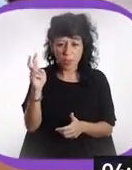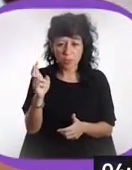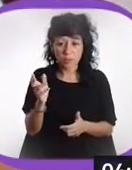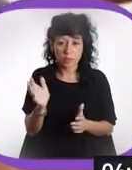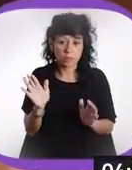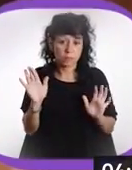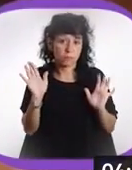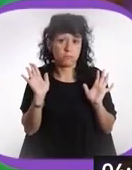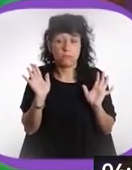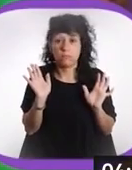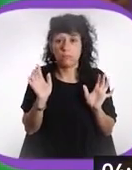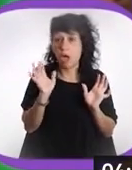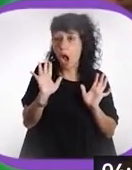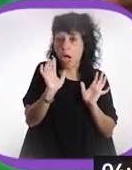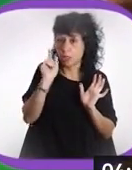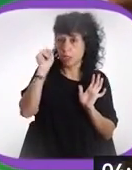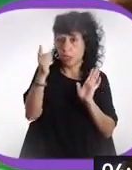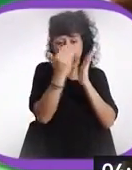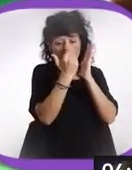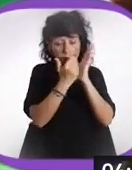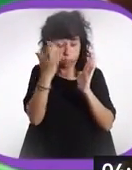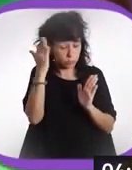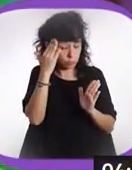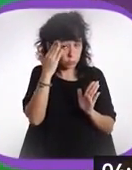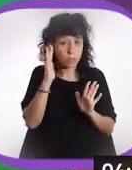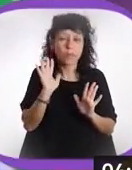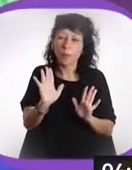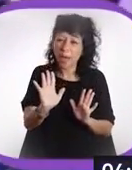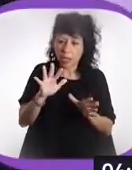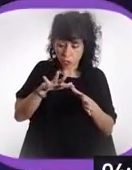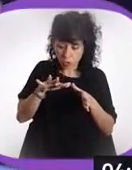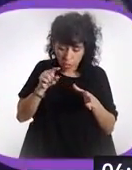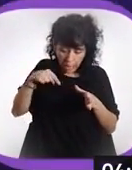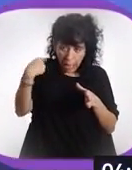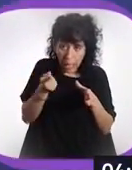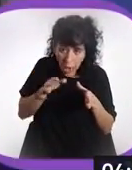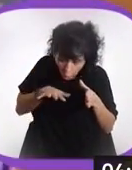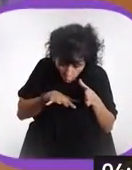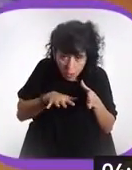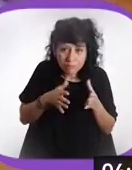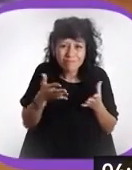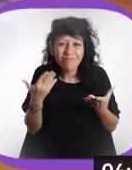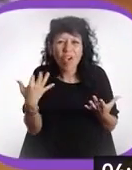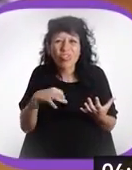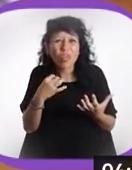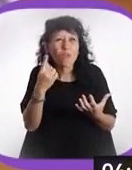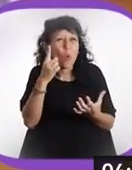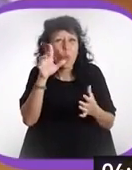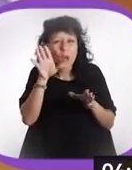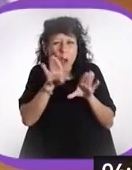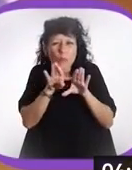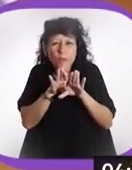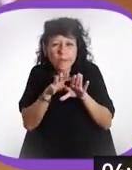Las instrucciones no lo indican. Bueno, si tenemos que entrar en otra zona, tal vez necesitemos un portal de algún tipo y una llave.